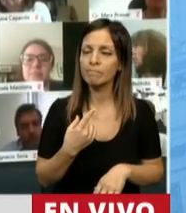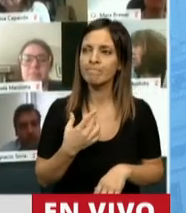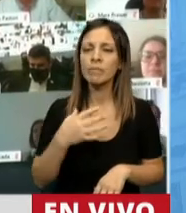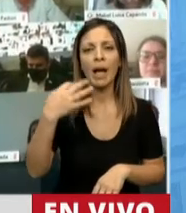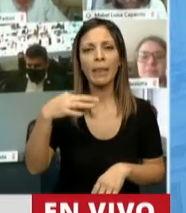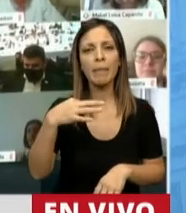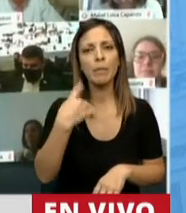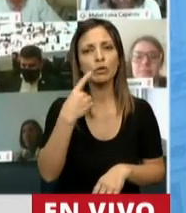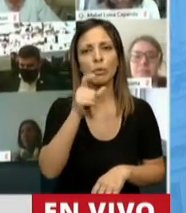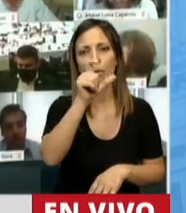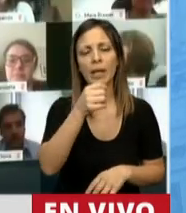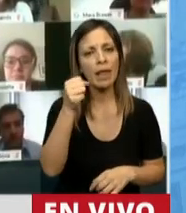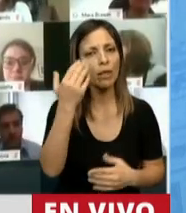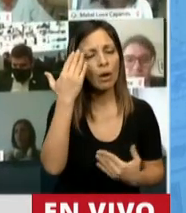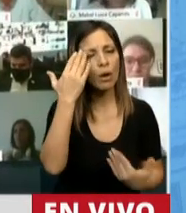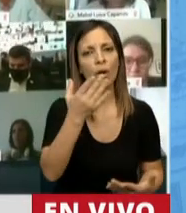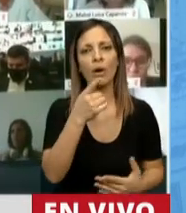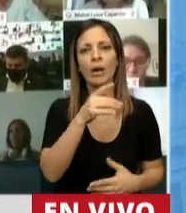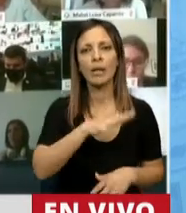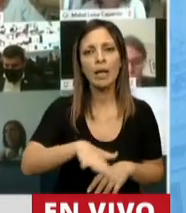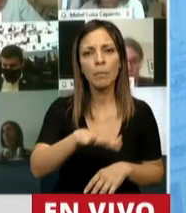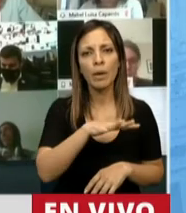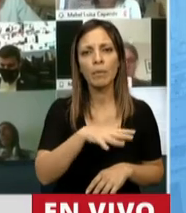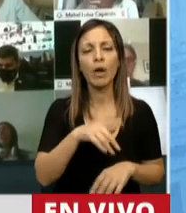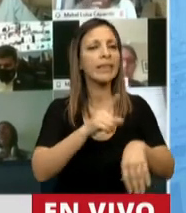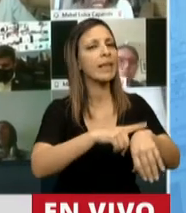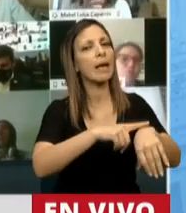oído en el pueblo y el otro en el pueblo. Y hay